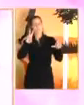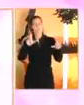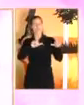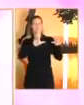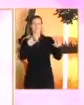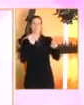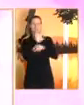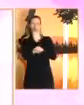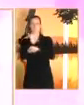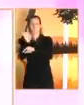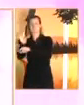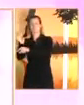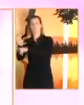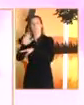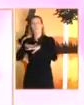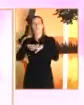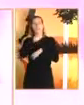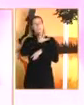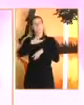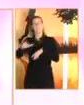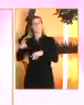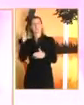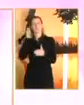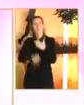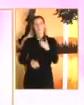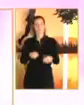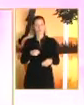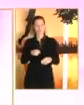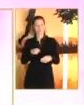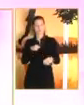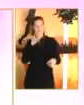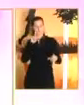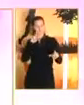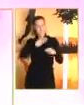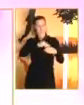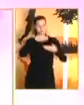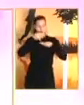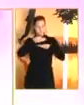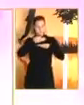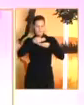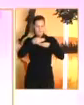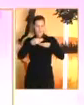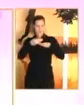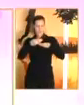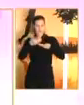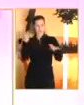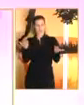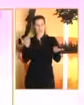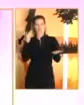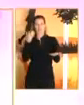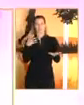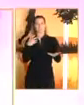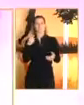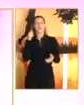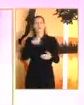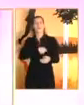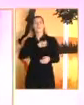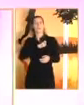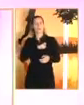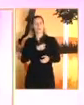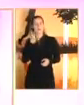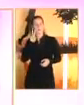gente que hace estas infracciones, pues no se lleve un mal rato y el policía... Pero ¿cómo no se va a llevar un mal rato? Entrega la multa, hace una